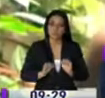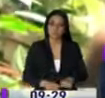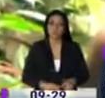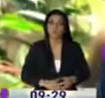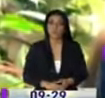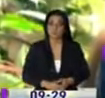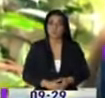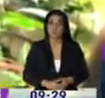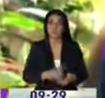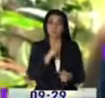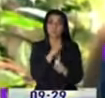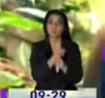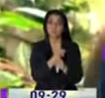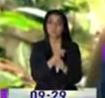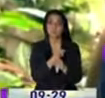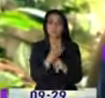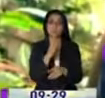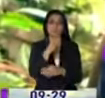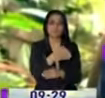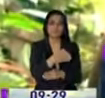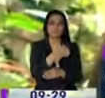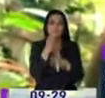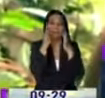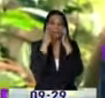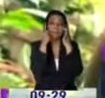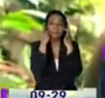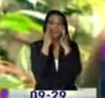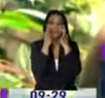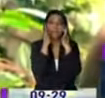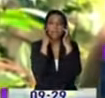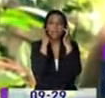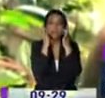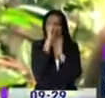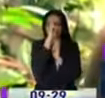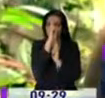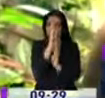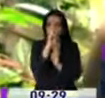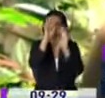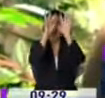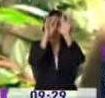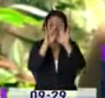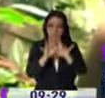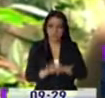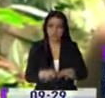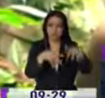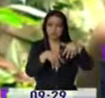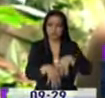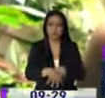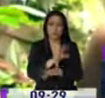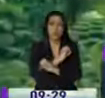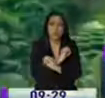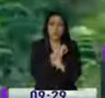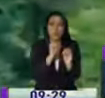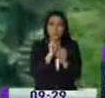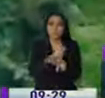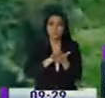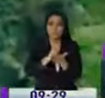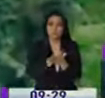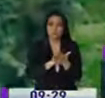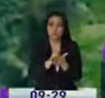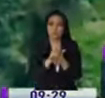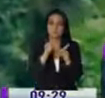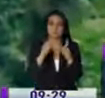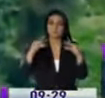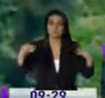nosotros venimos, siempre nos pintamos, tener mucho respeto a la cascada, que es bien sagrada la cascada. Estos son